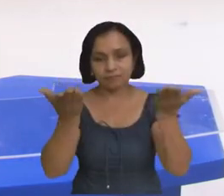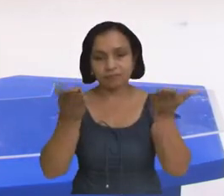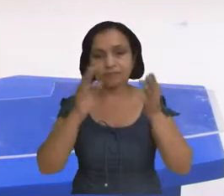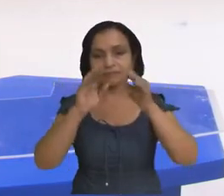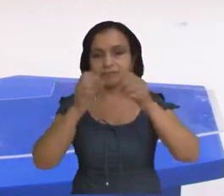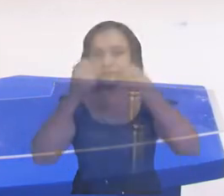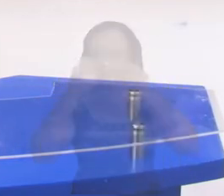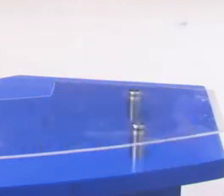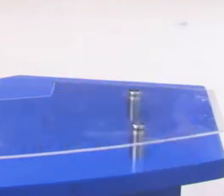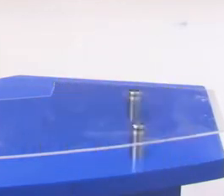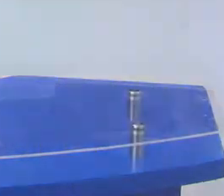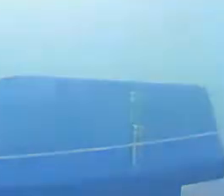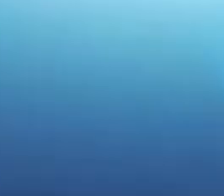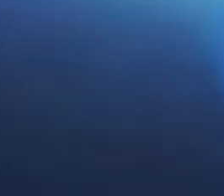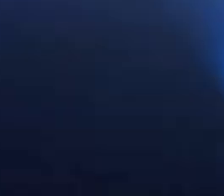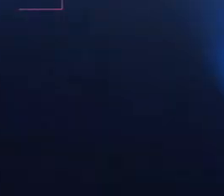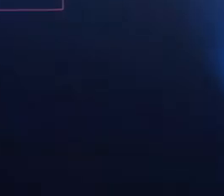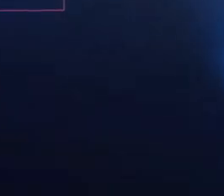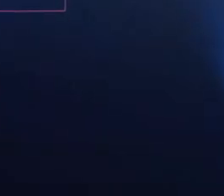Jonathan Castro.